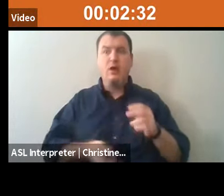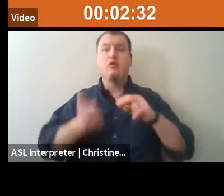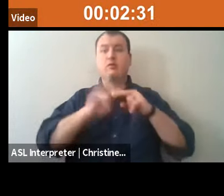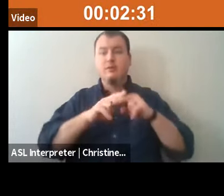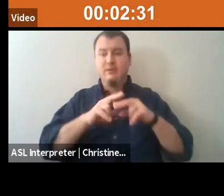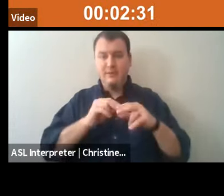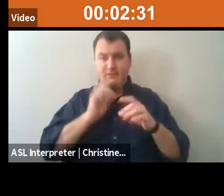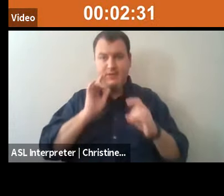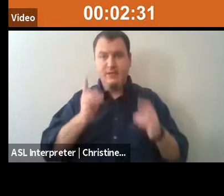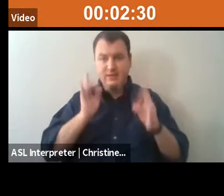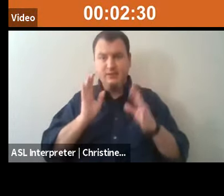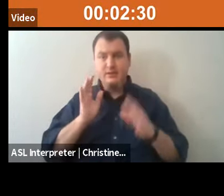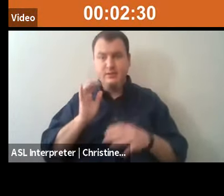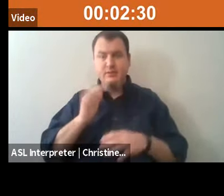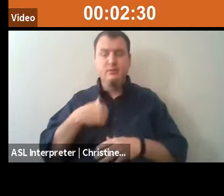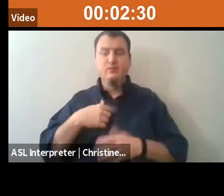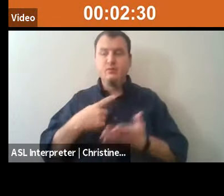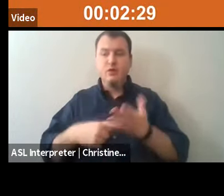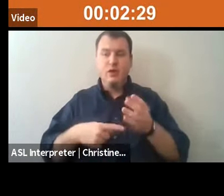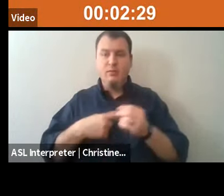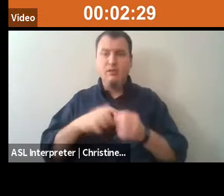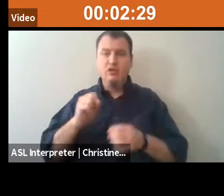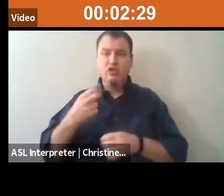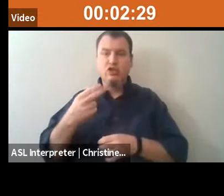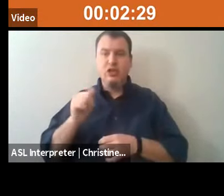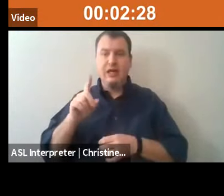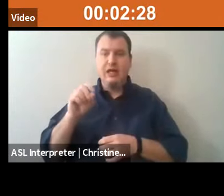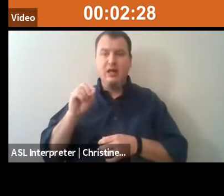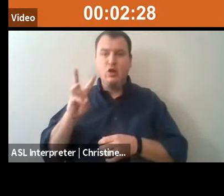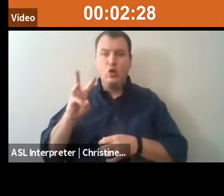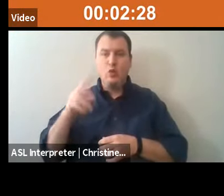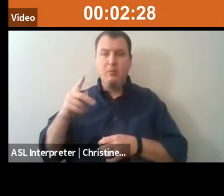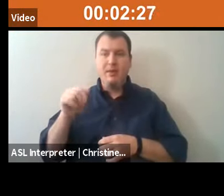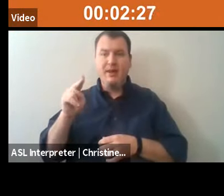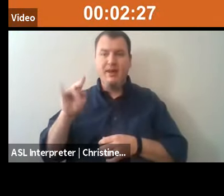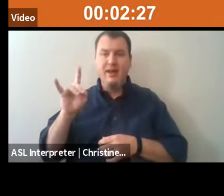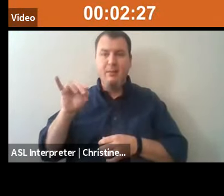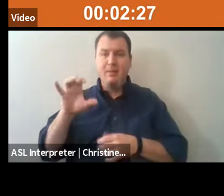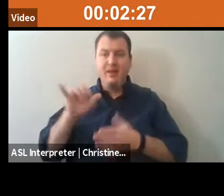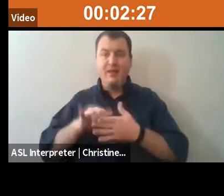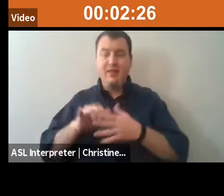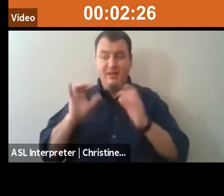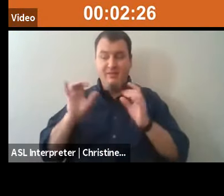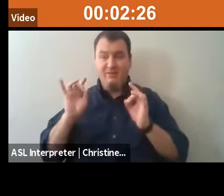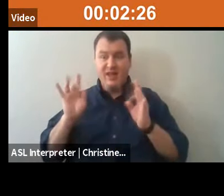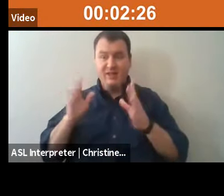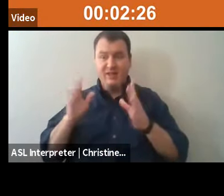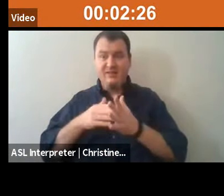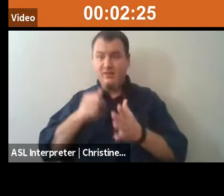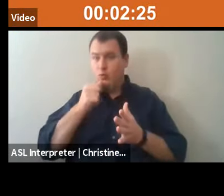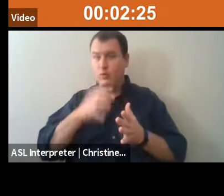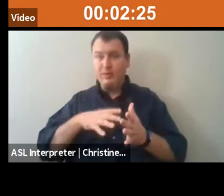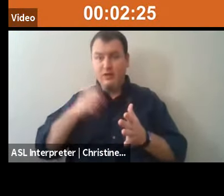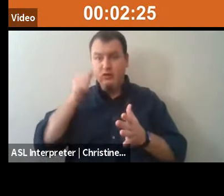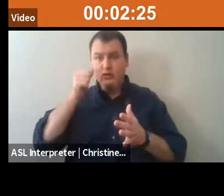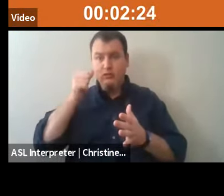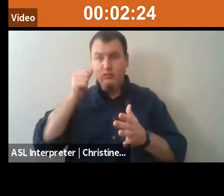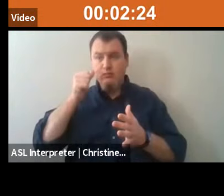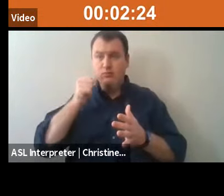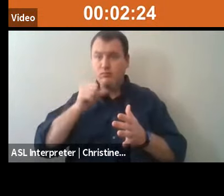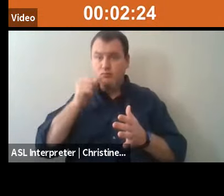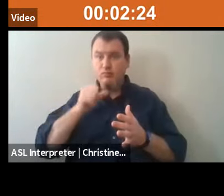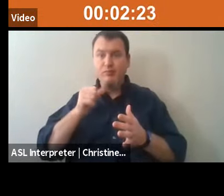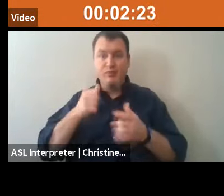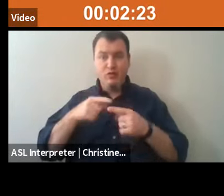La violencia contra las mujeres y las niñas se ha hecho más insoportable. Por tanto, gracias por